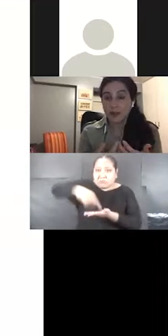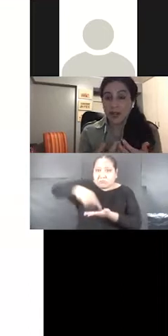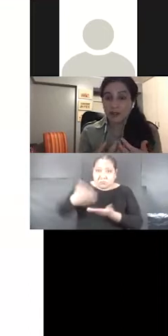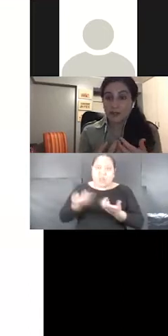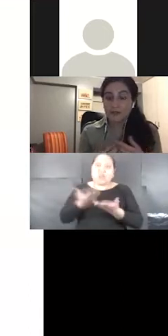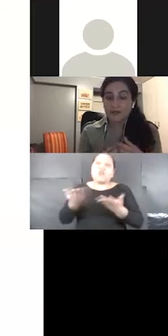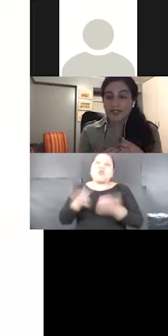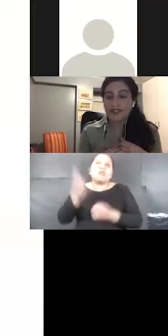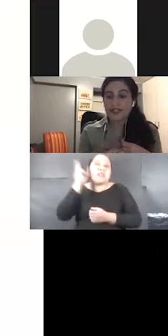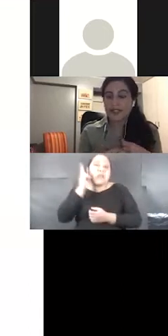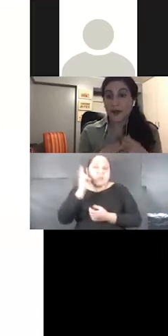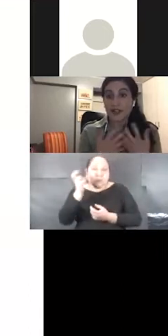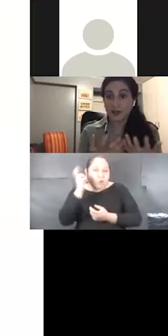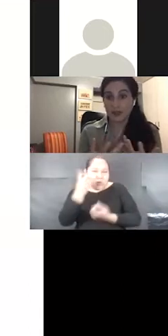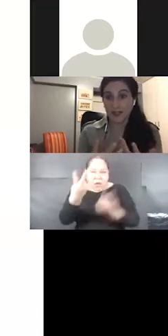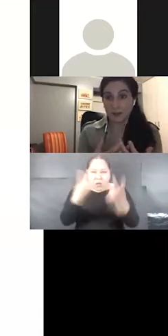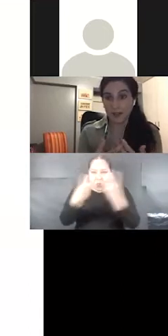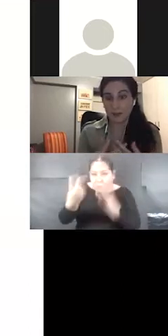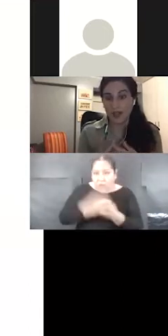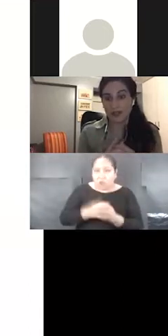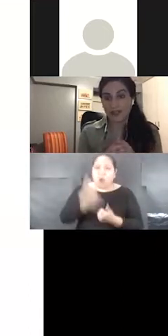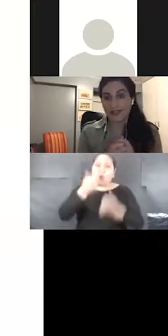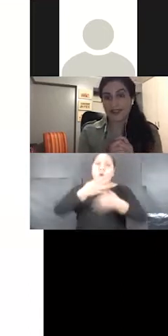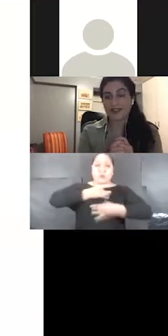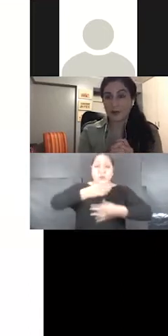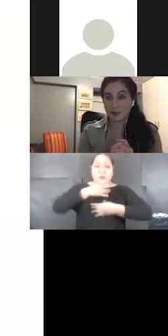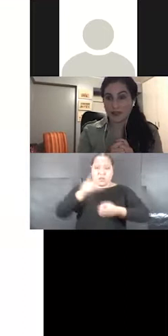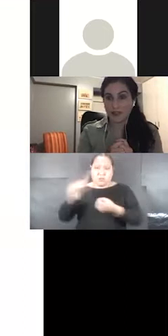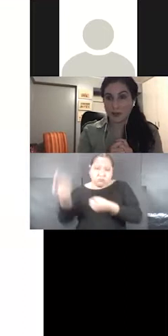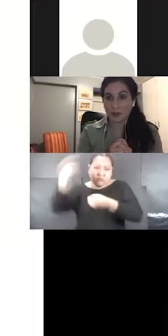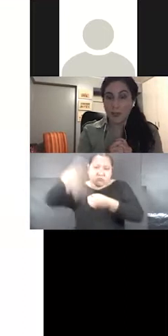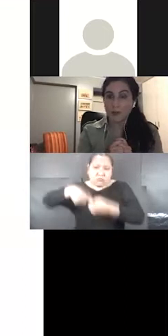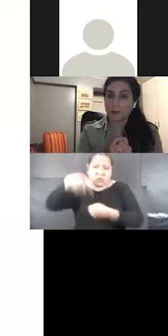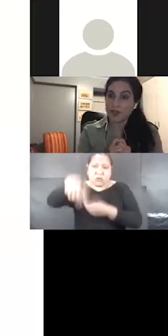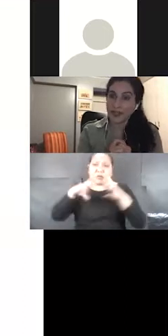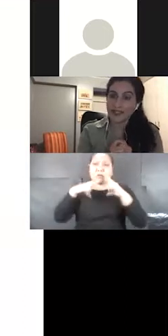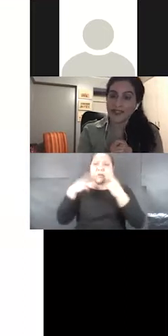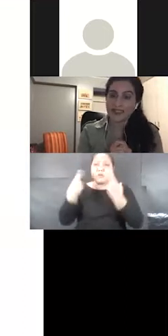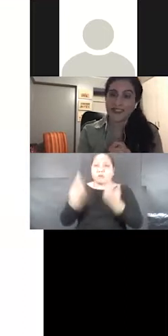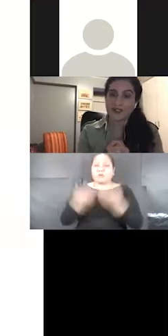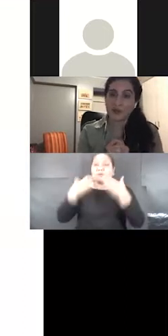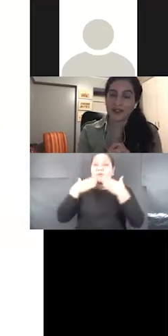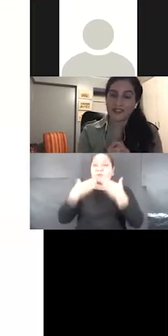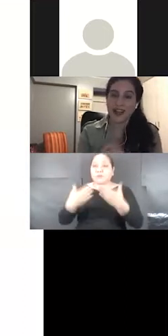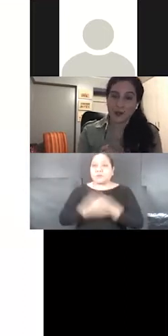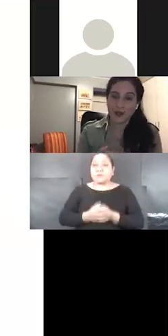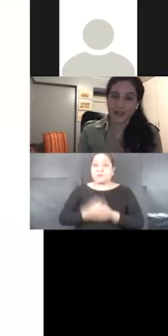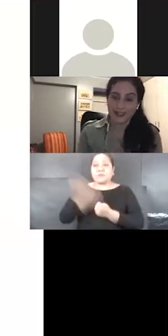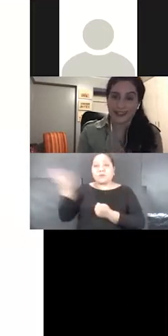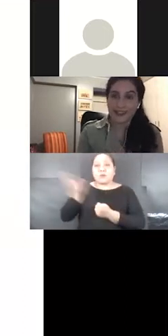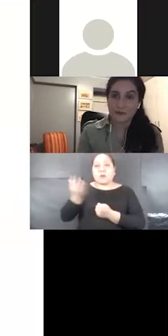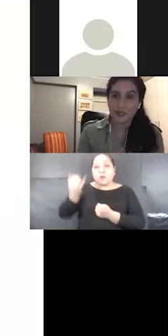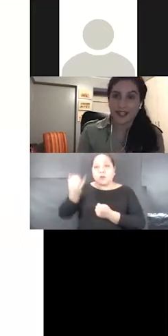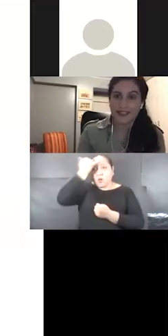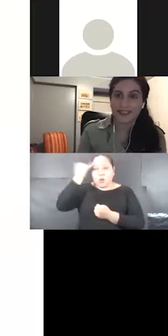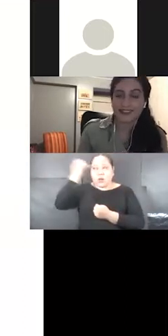están escuchando y cuál es su interés particular en esta conversación. Bueno, muchas gracias y les doy pase a Juan y